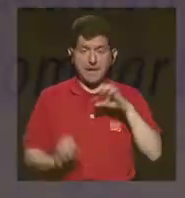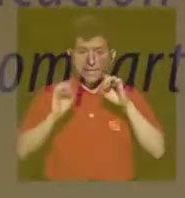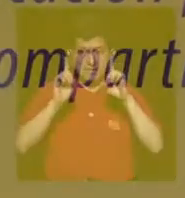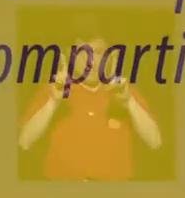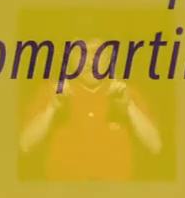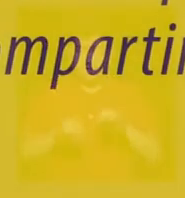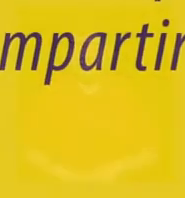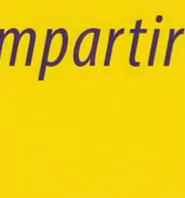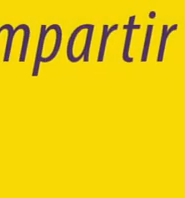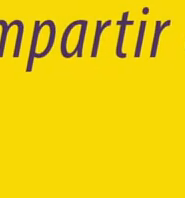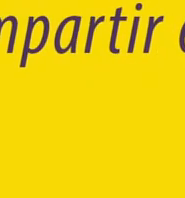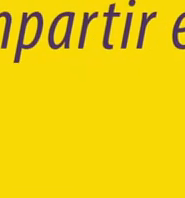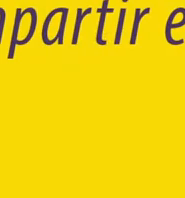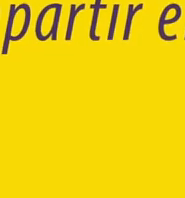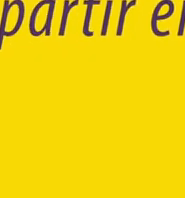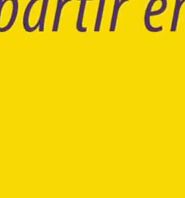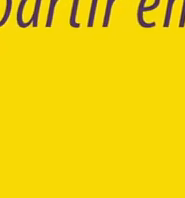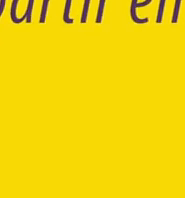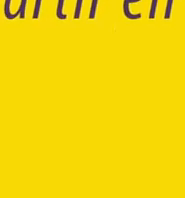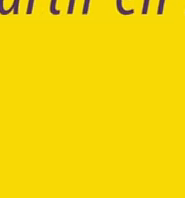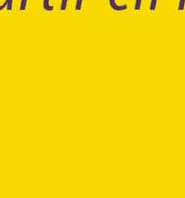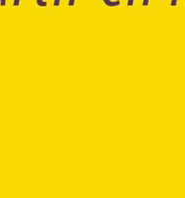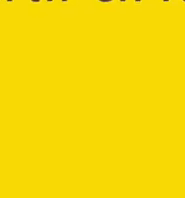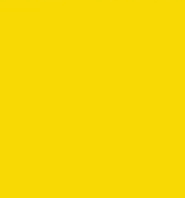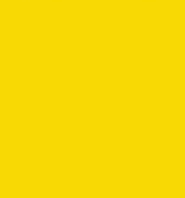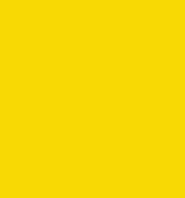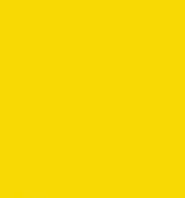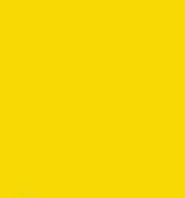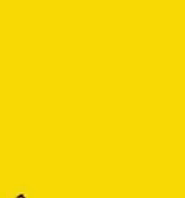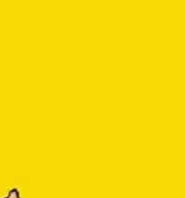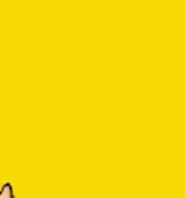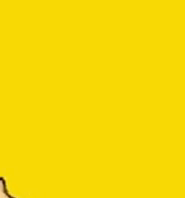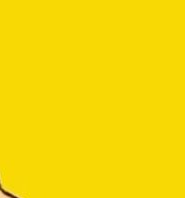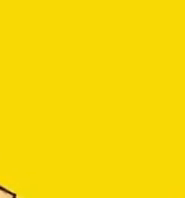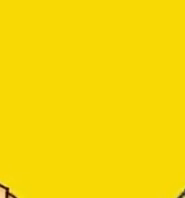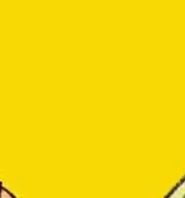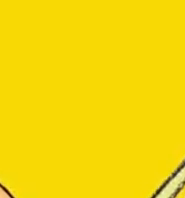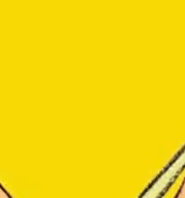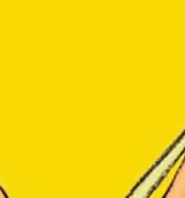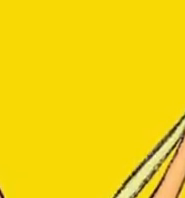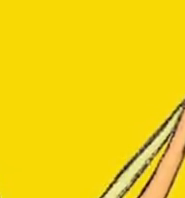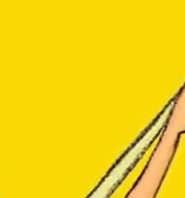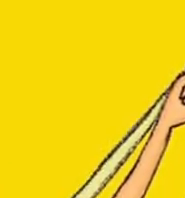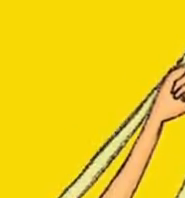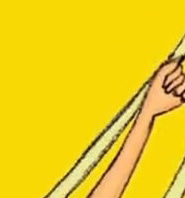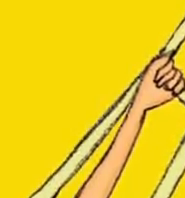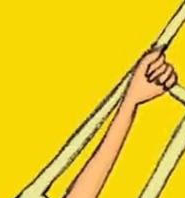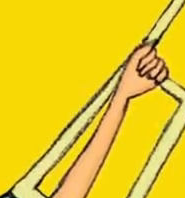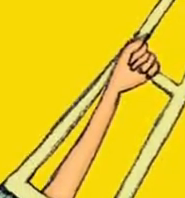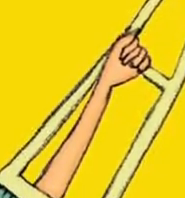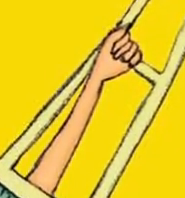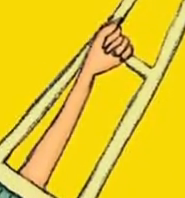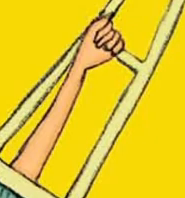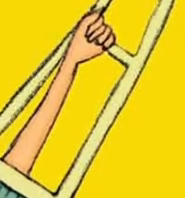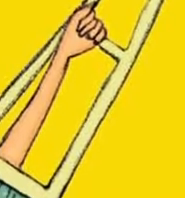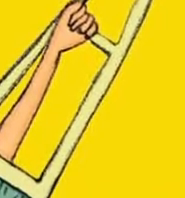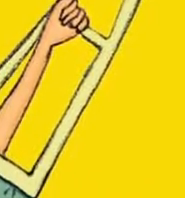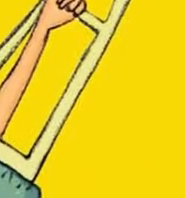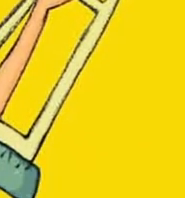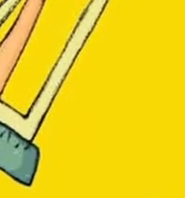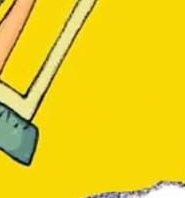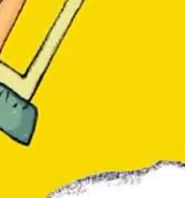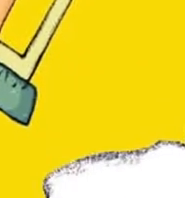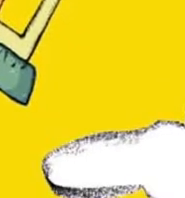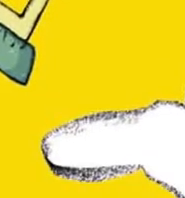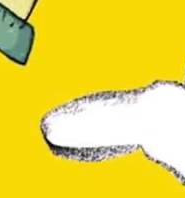Educación de Uruguay. Se llama Es parte de la vida y es un material didáctico que lo que